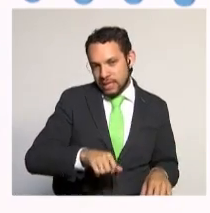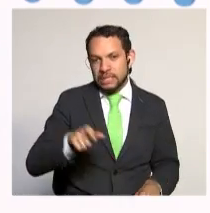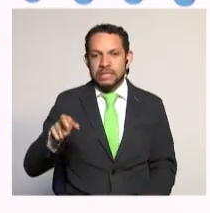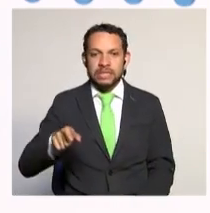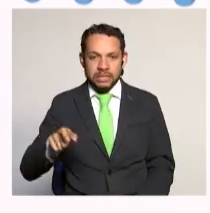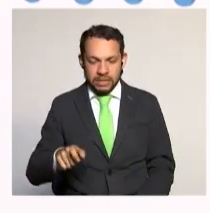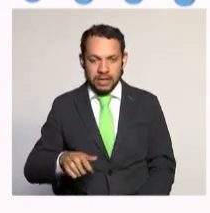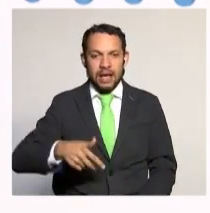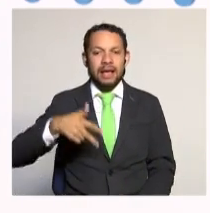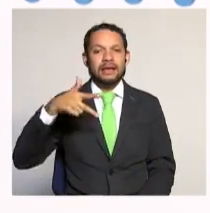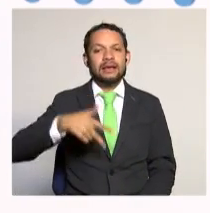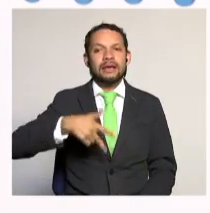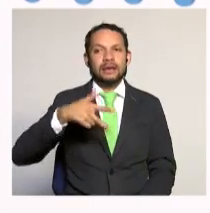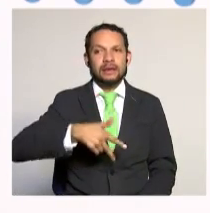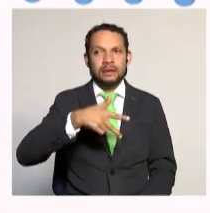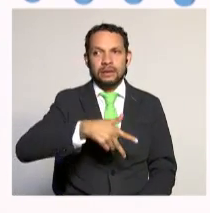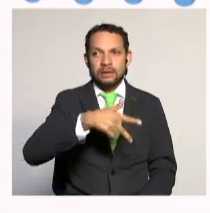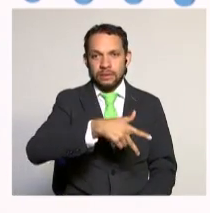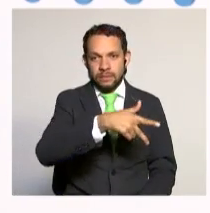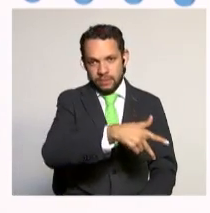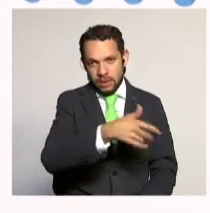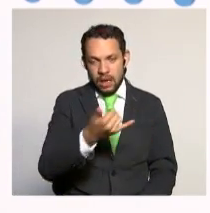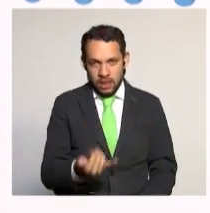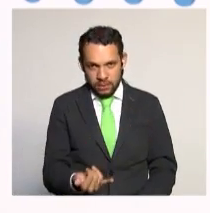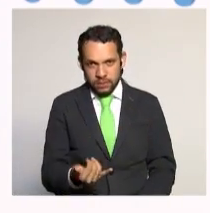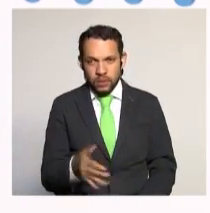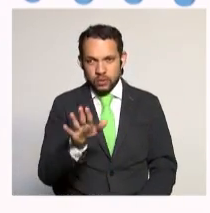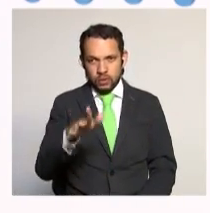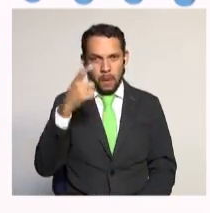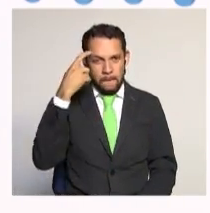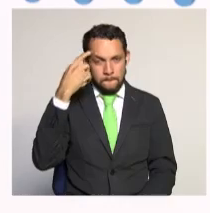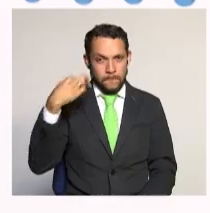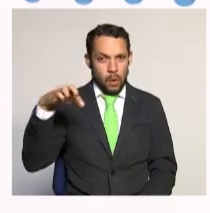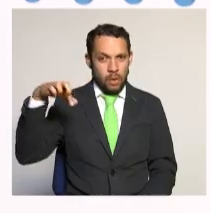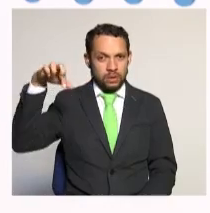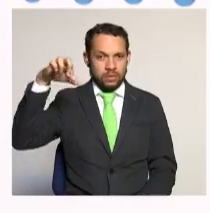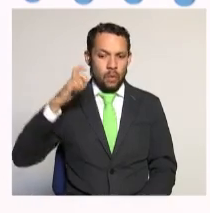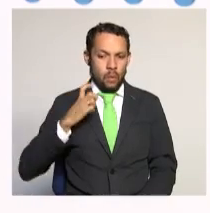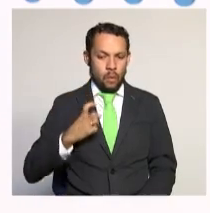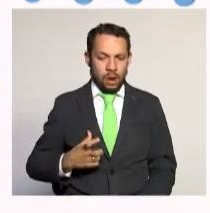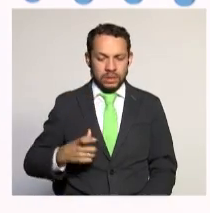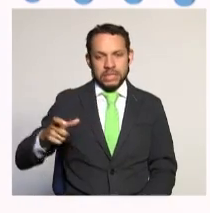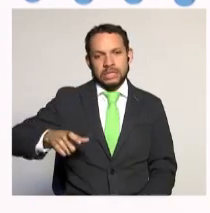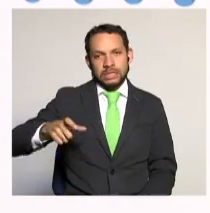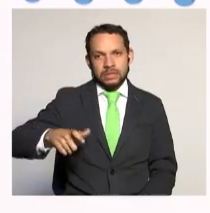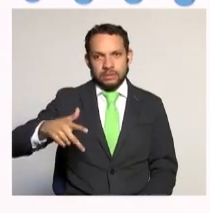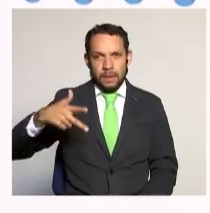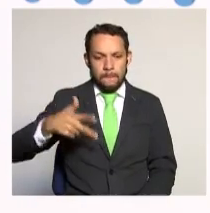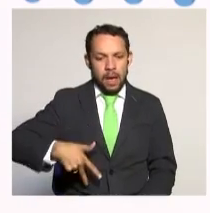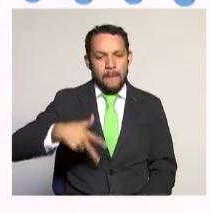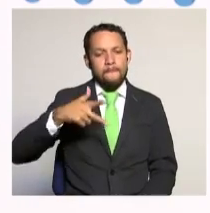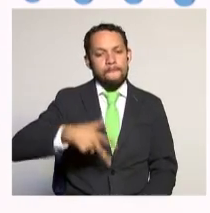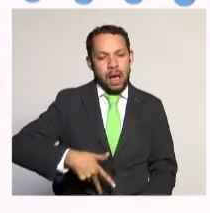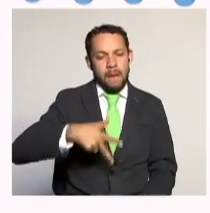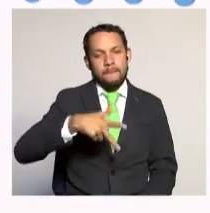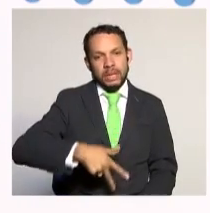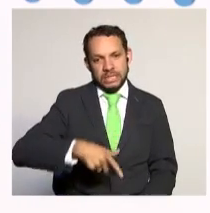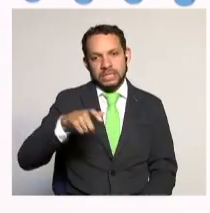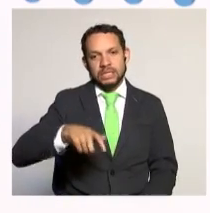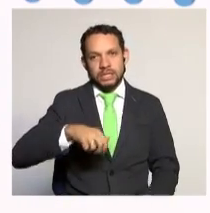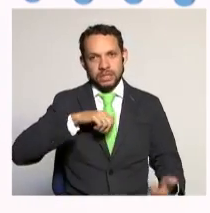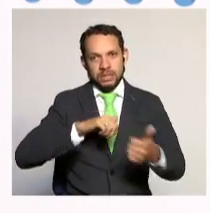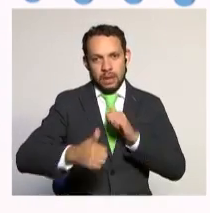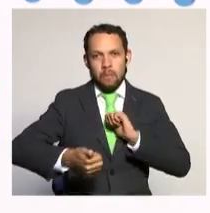yo recomendaría desde la, digamos así, la sabiduría natural del cuerpo que se haga alguna actividad física de